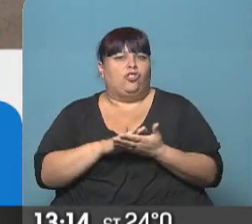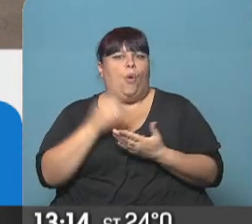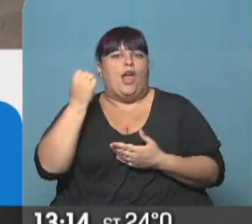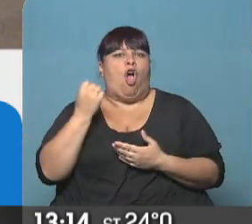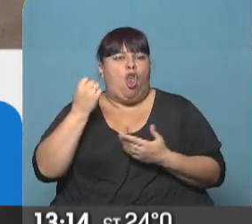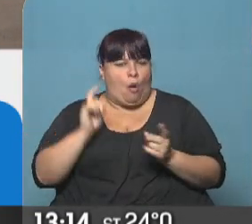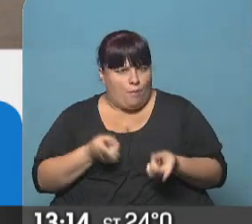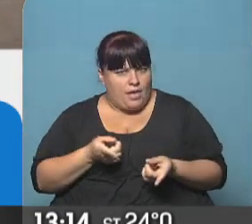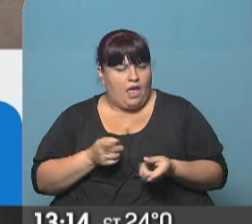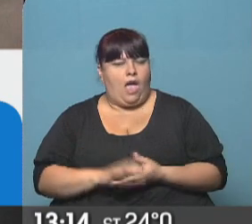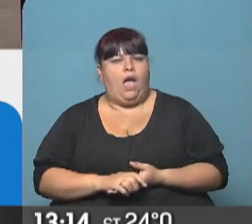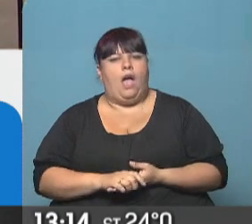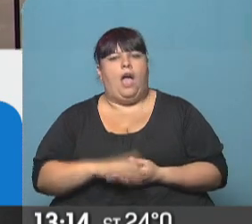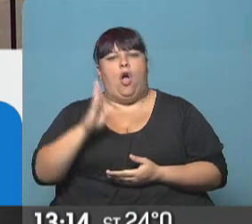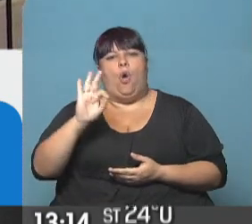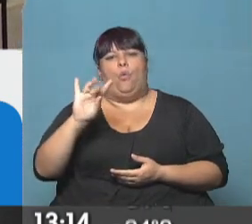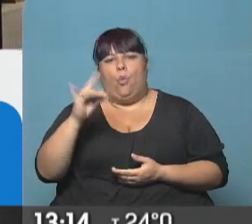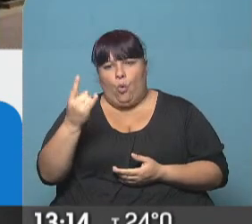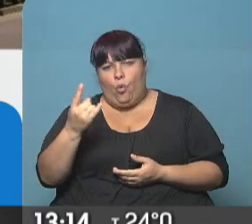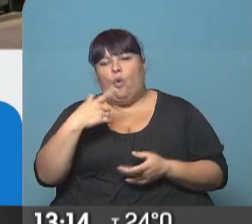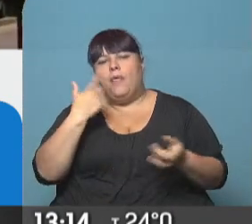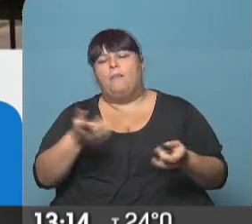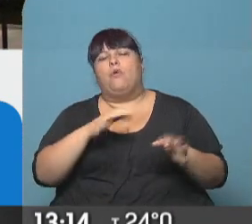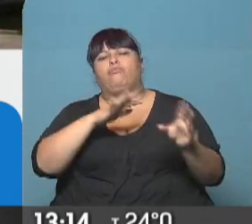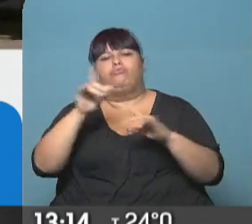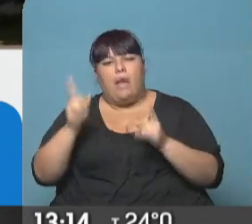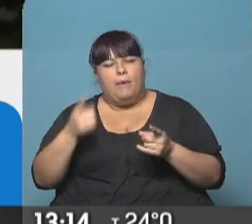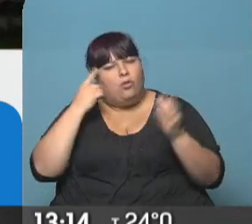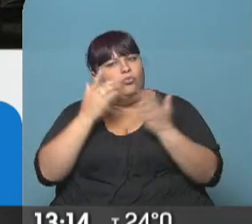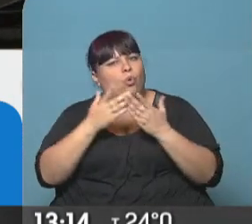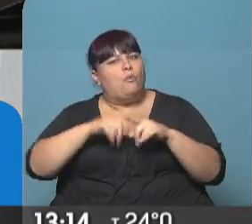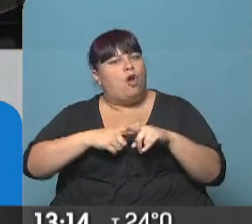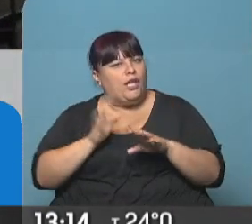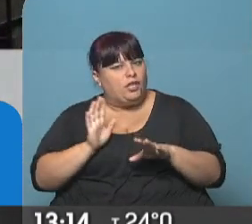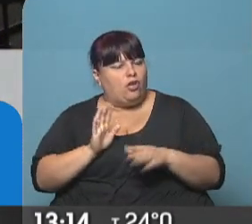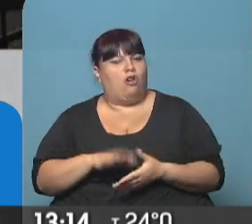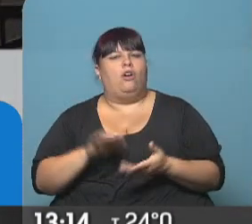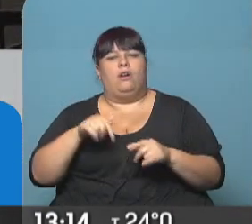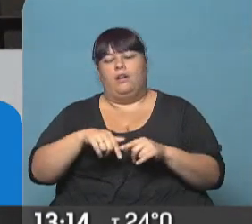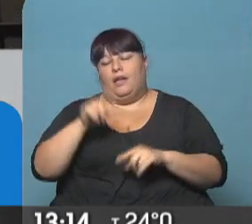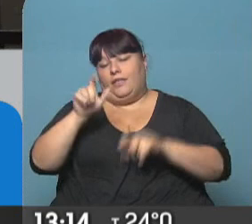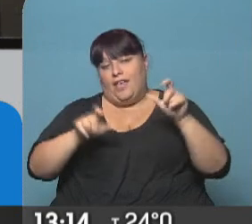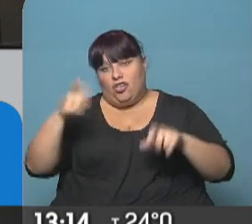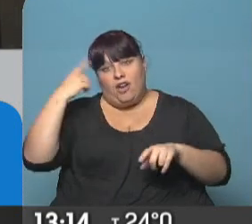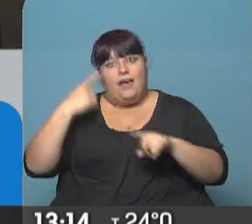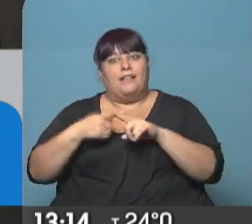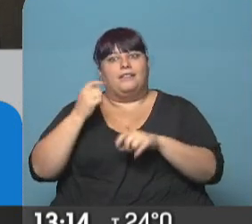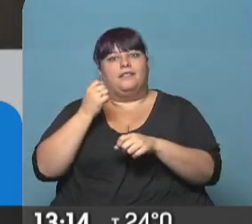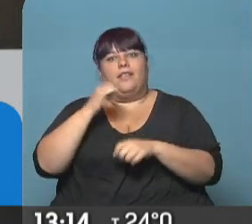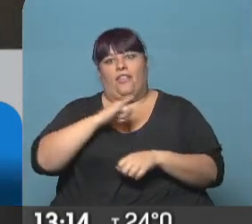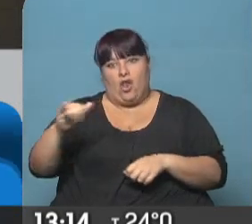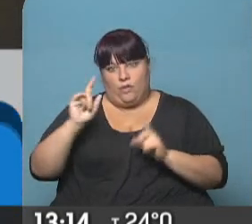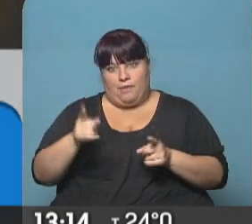también, Amado Boudou, y la repercusión también y el análisis político que se hace de aquellos que llevaron adelante la